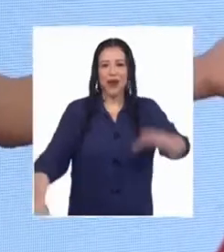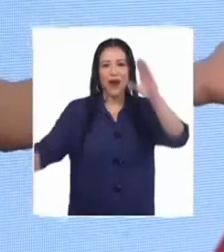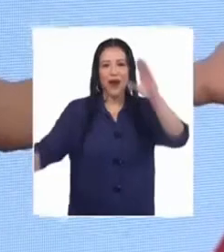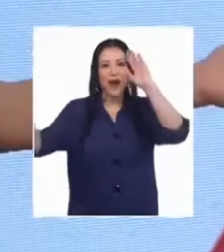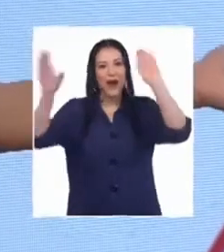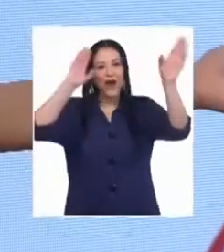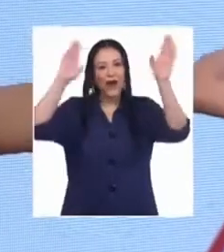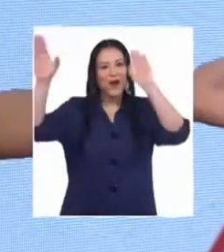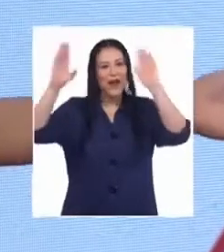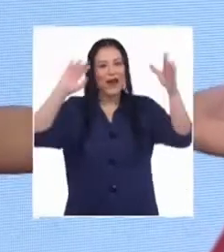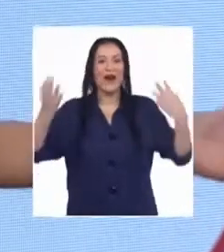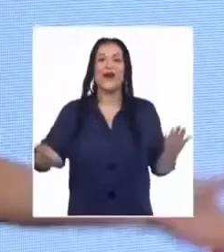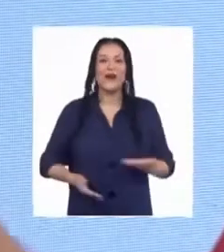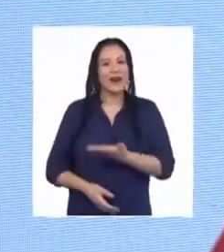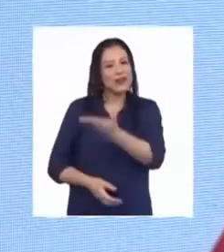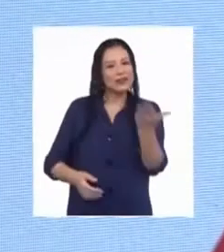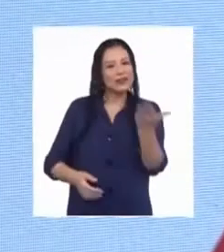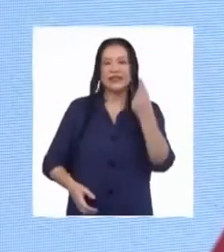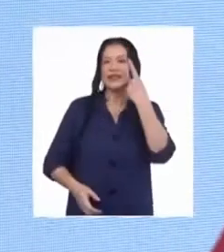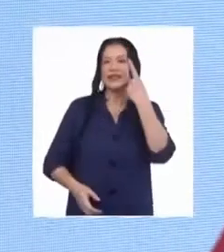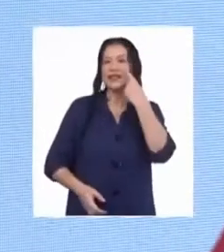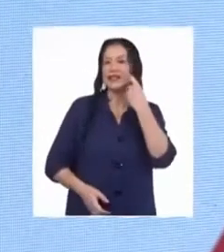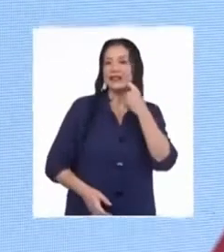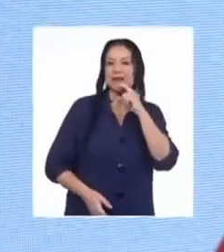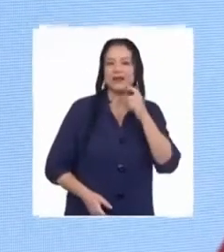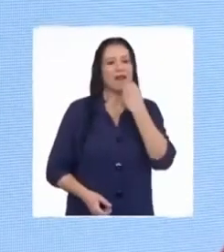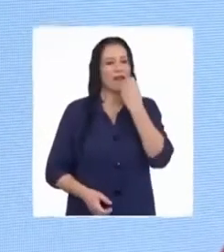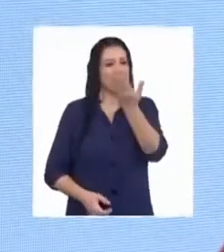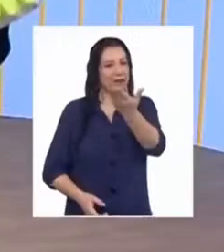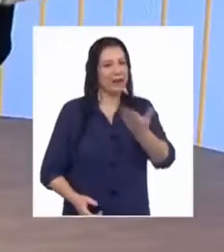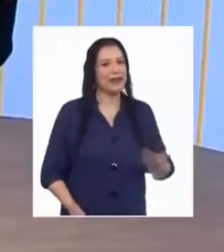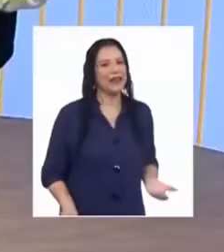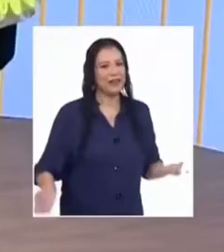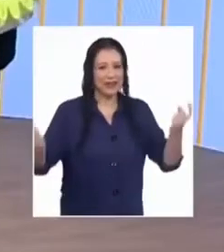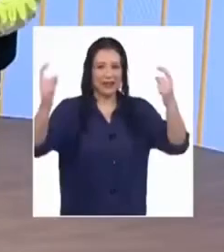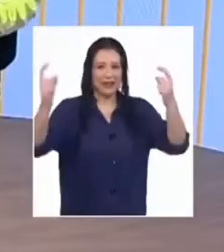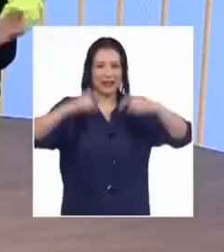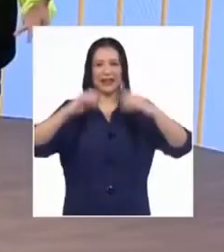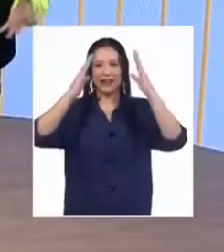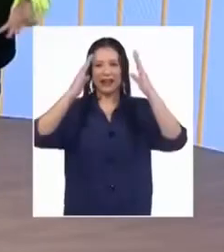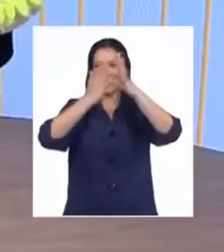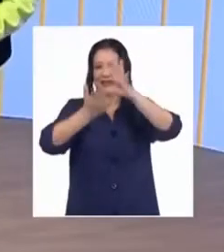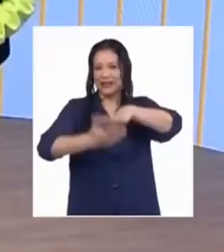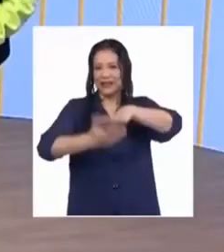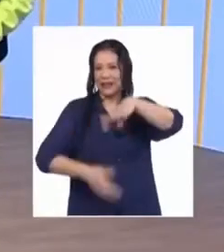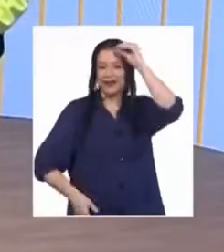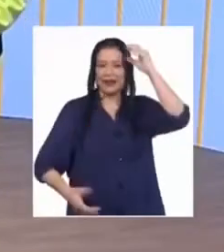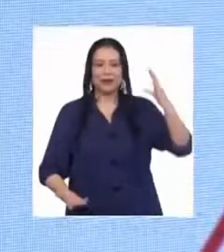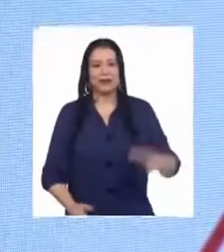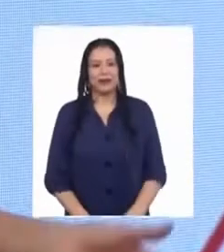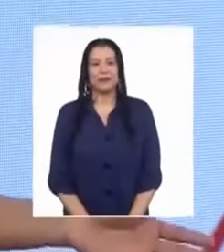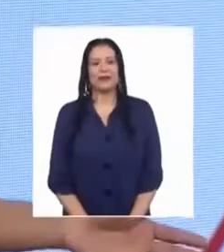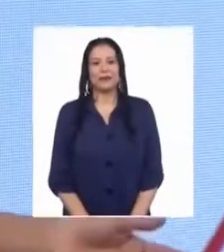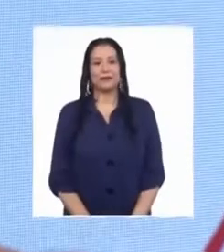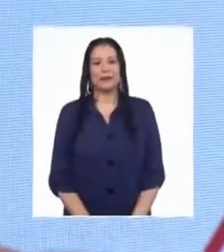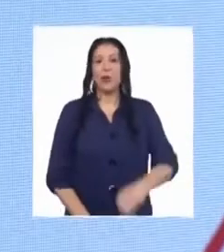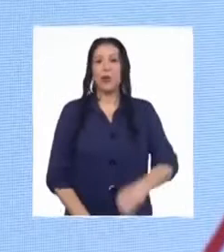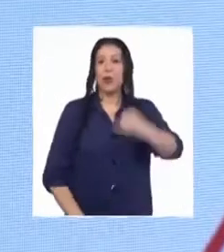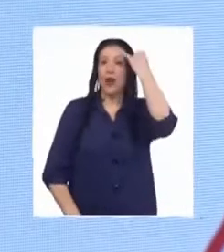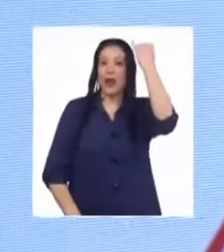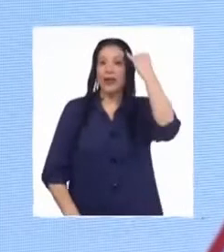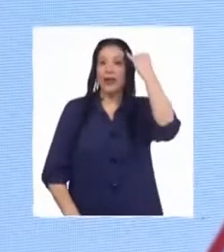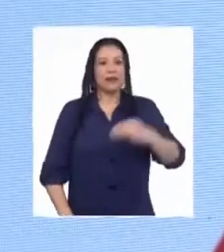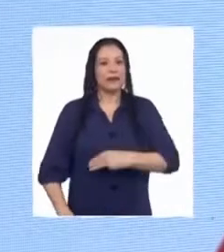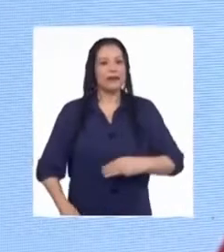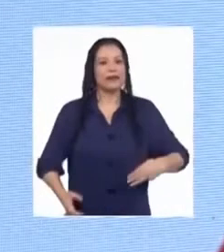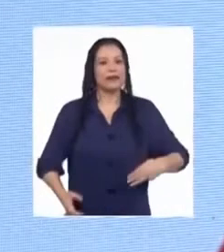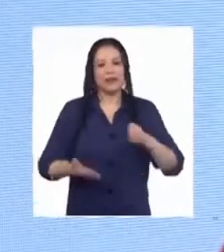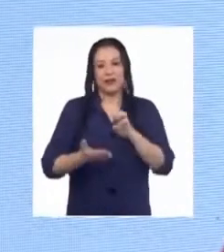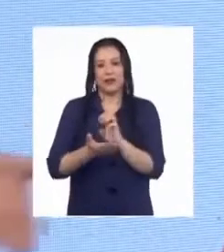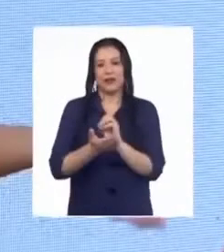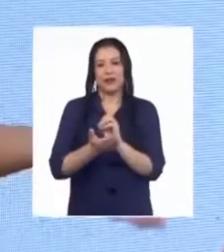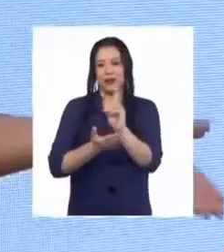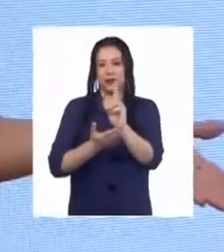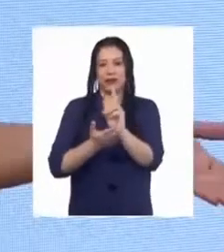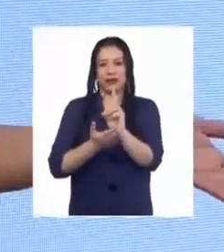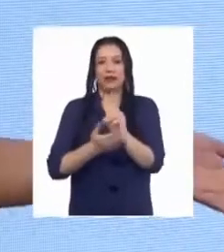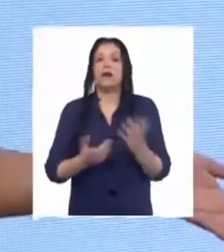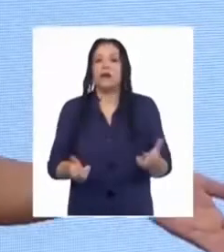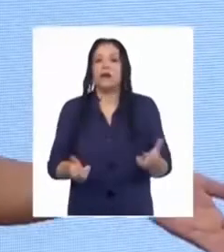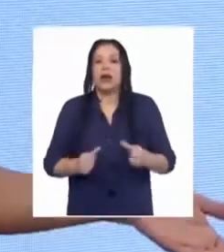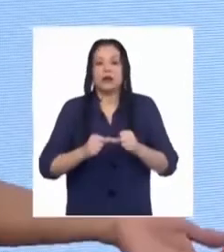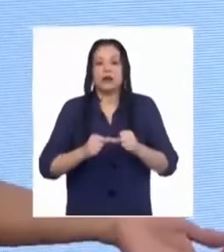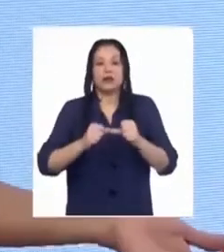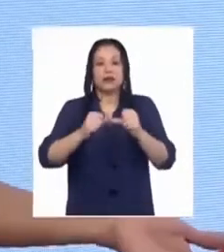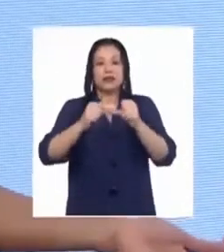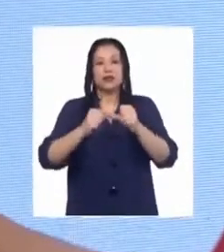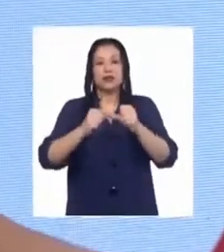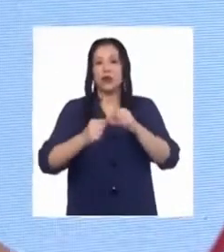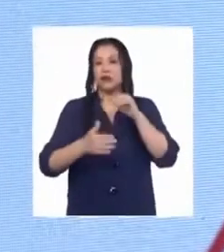Hola, hola, chicas y chicos, bienvenidos a Aprendo en Casa, una iniciativa del Ministerio de Educación para seguir